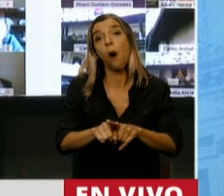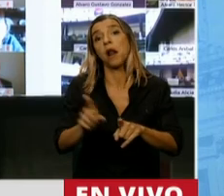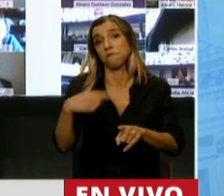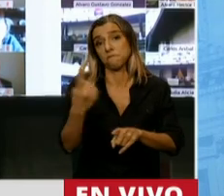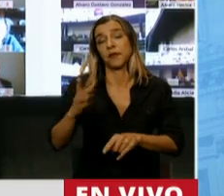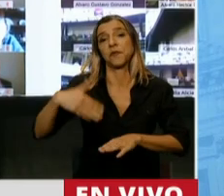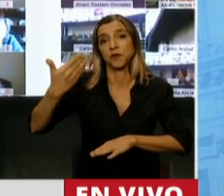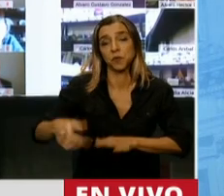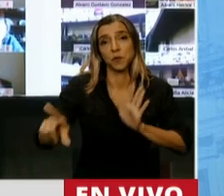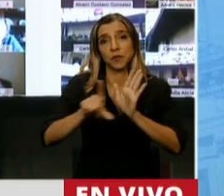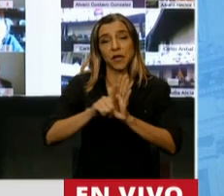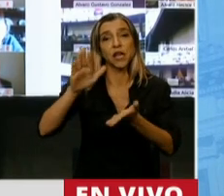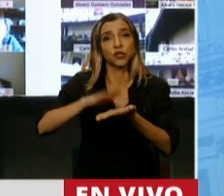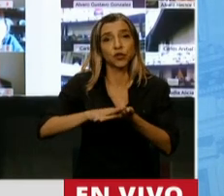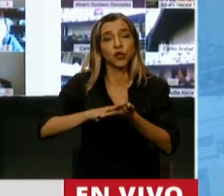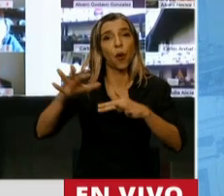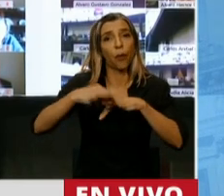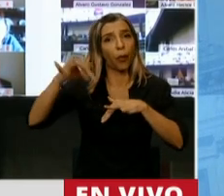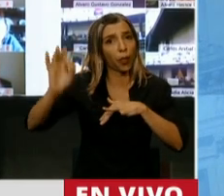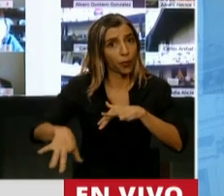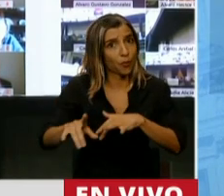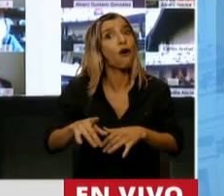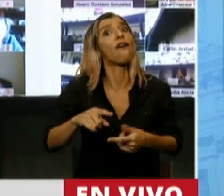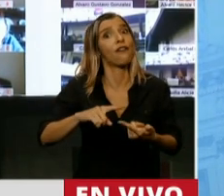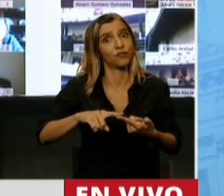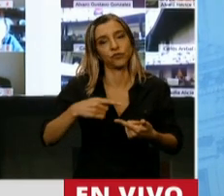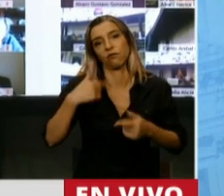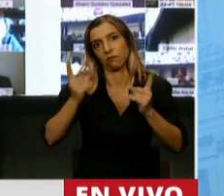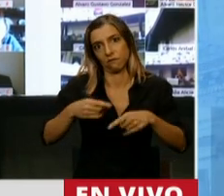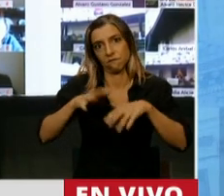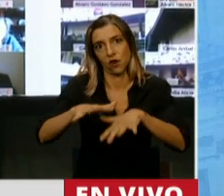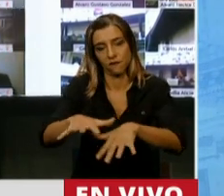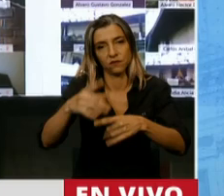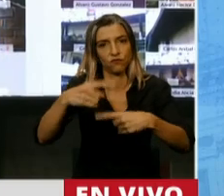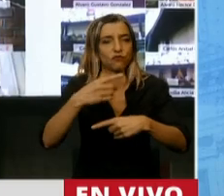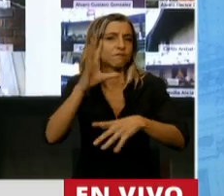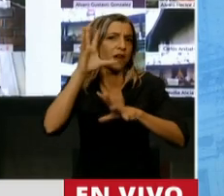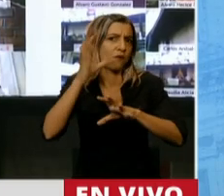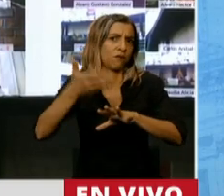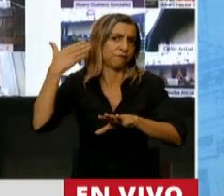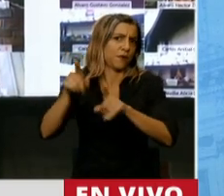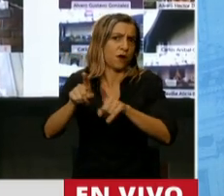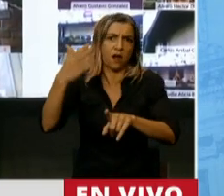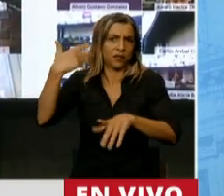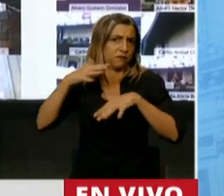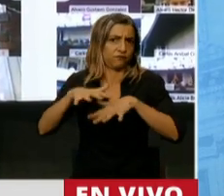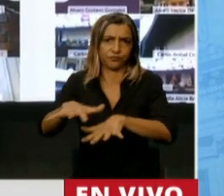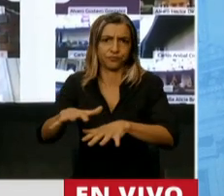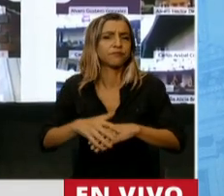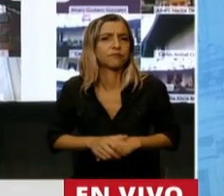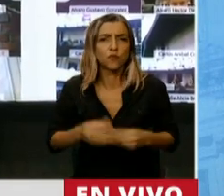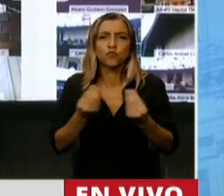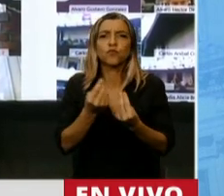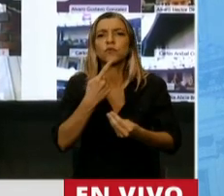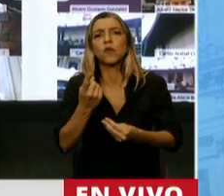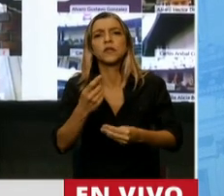divorcio, las manifestaciones que también en aquella época aparecían como la de la parte más sana de la